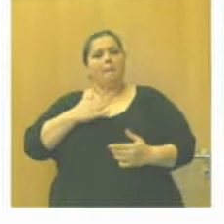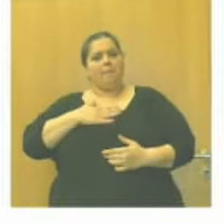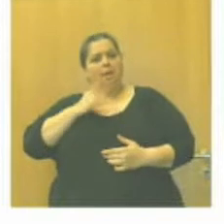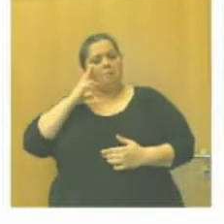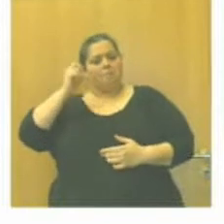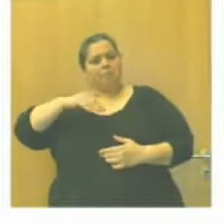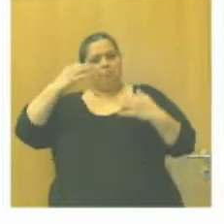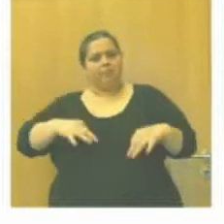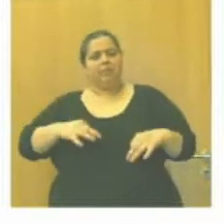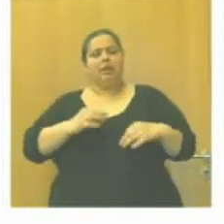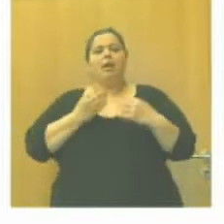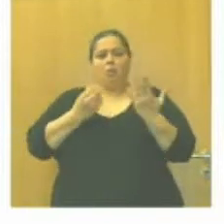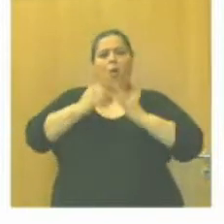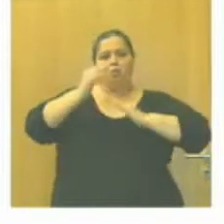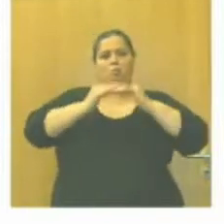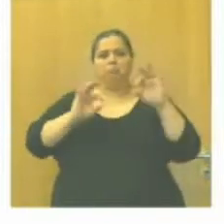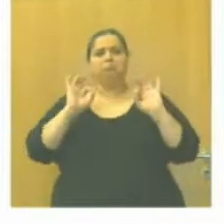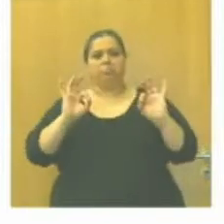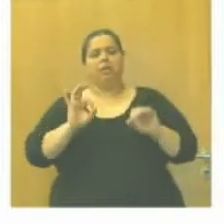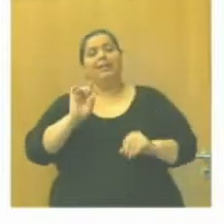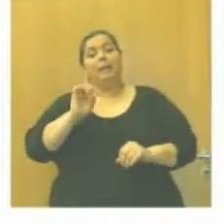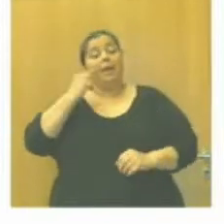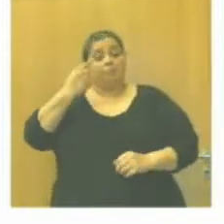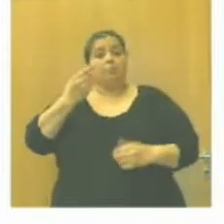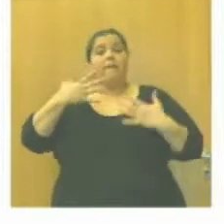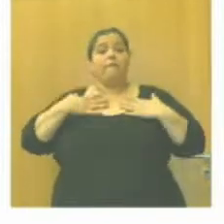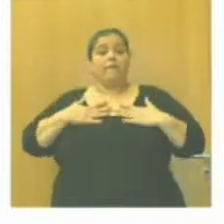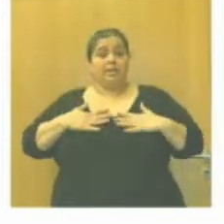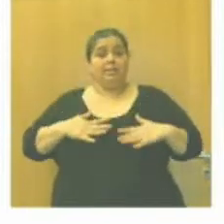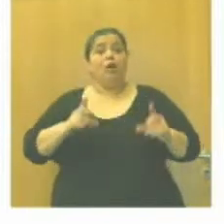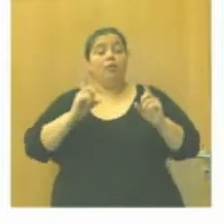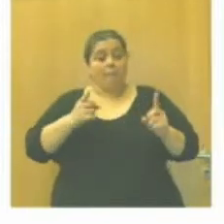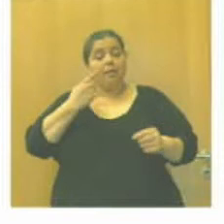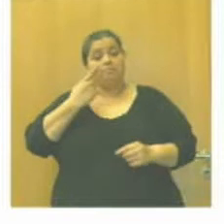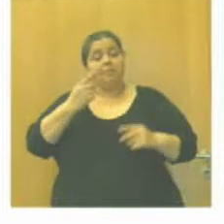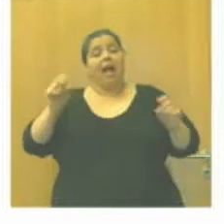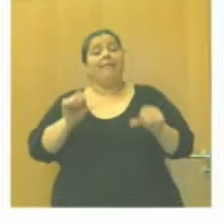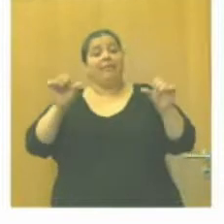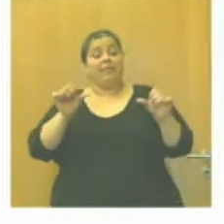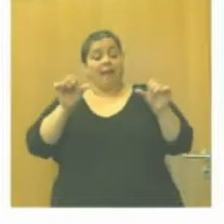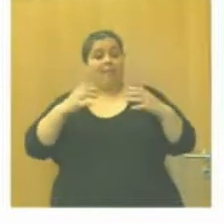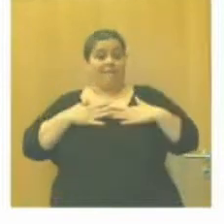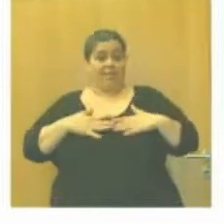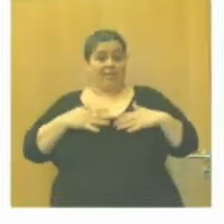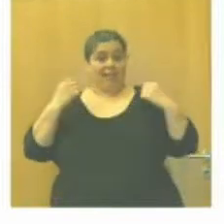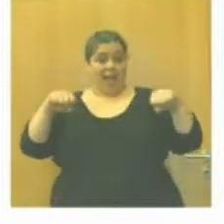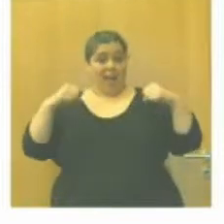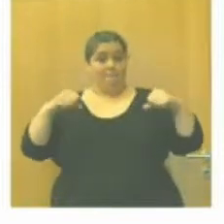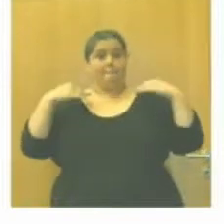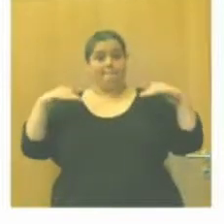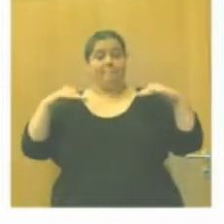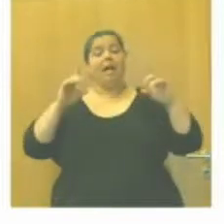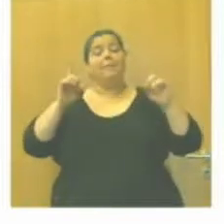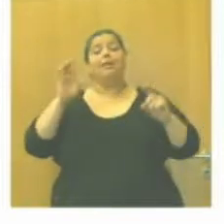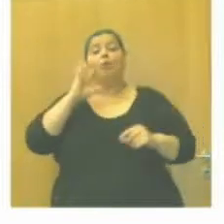forma constructiva, etcétera. Y a nivel físico, estamos viendo la actividad física y oportunidades para poder